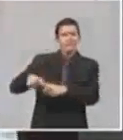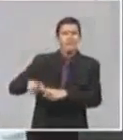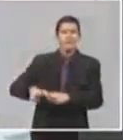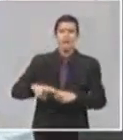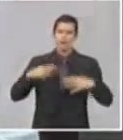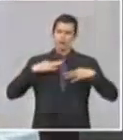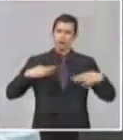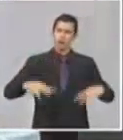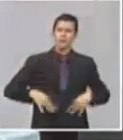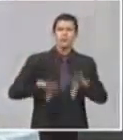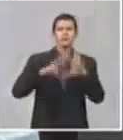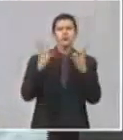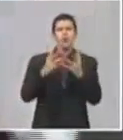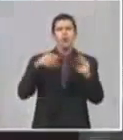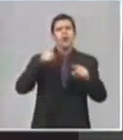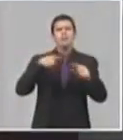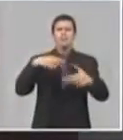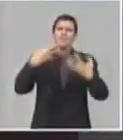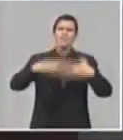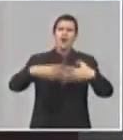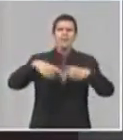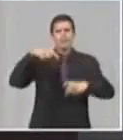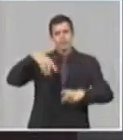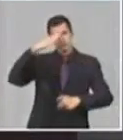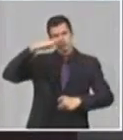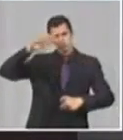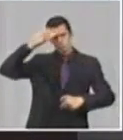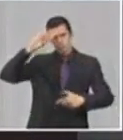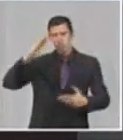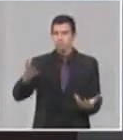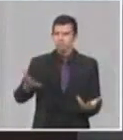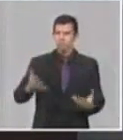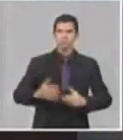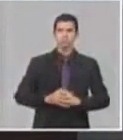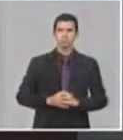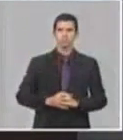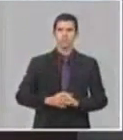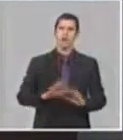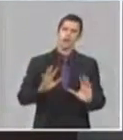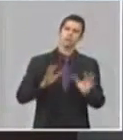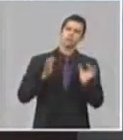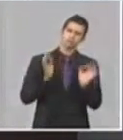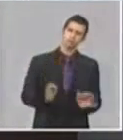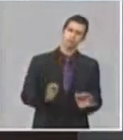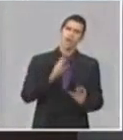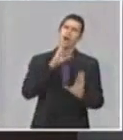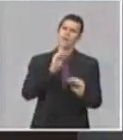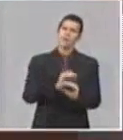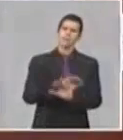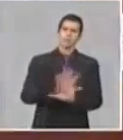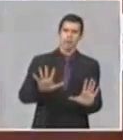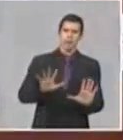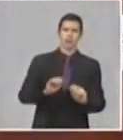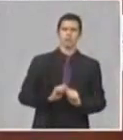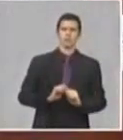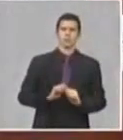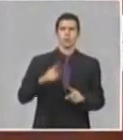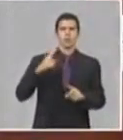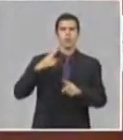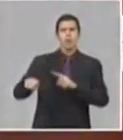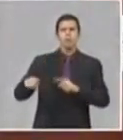nacional pero necesitamos vender en una cantidad de mercancía en moneda libremente convertibles